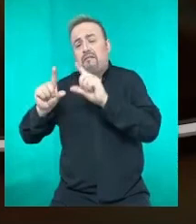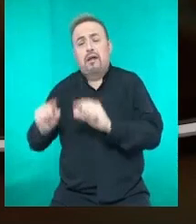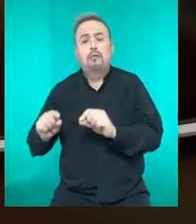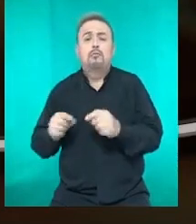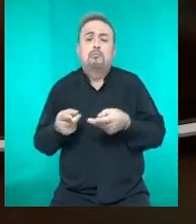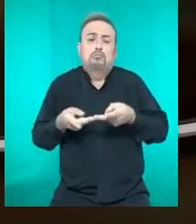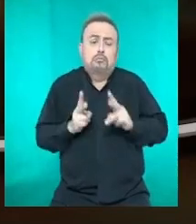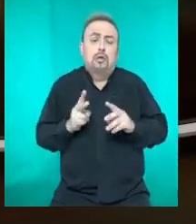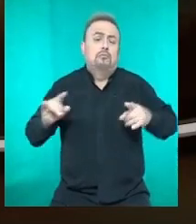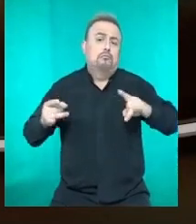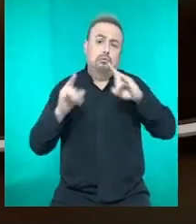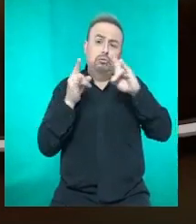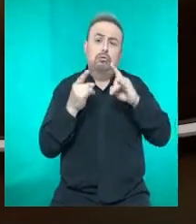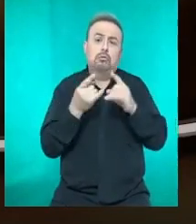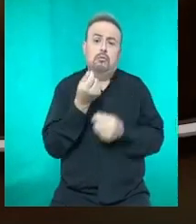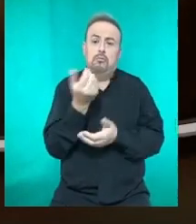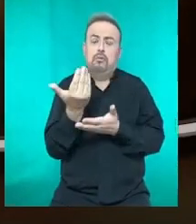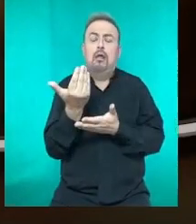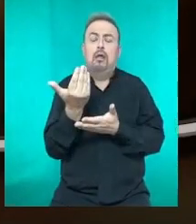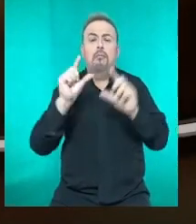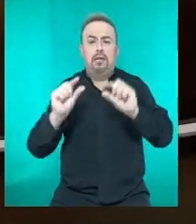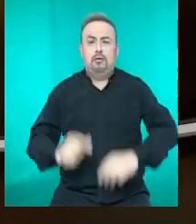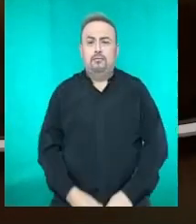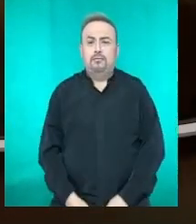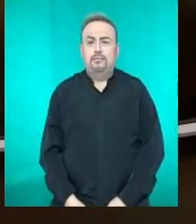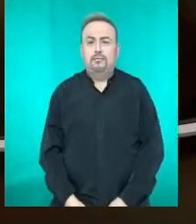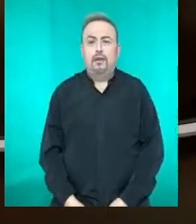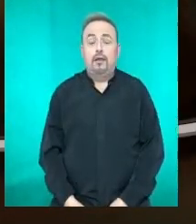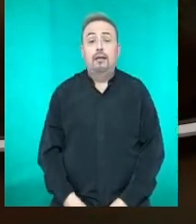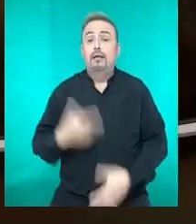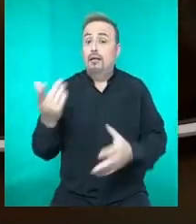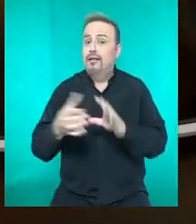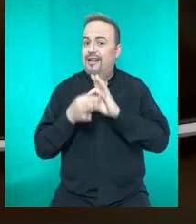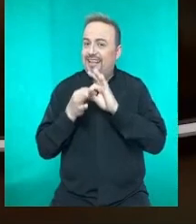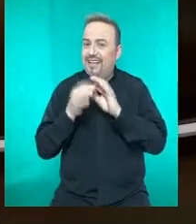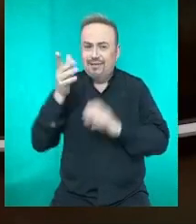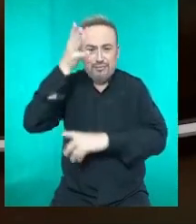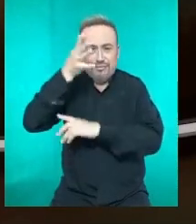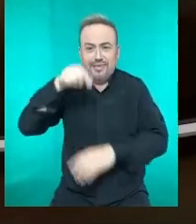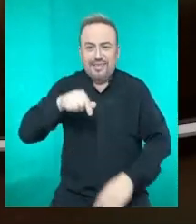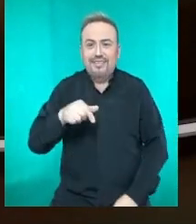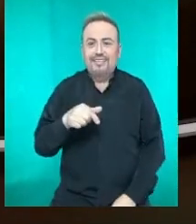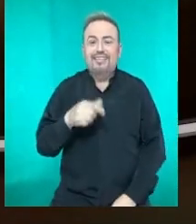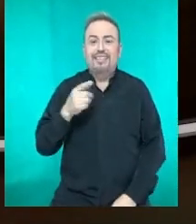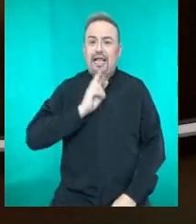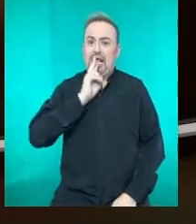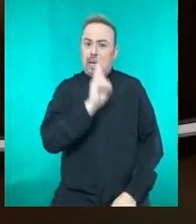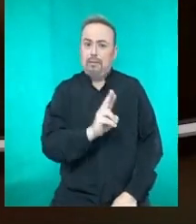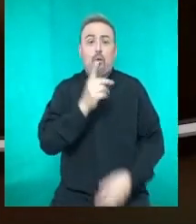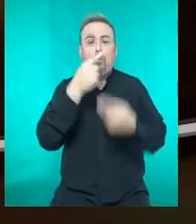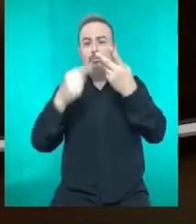una edificación con bajos costos. Roberto, queremos agradecer su exposición en el día de hoy, la respuesta también a las